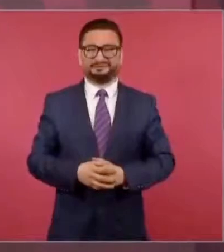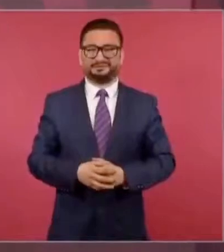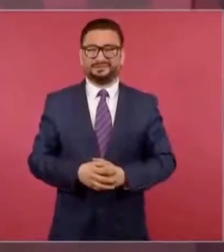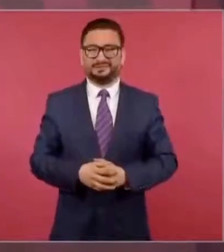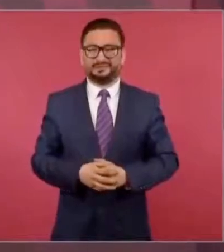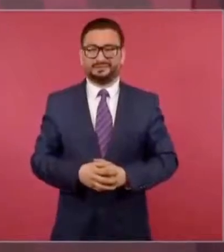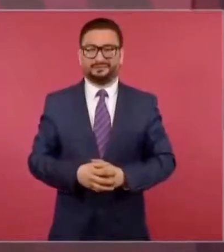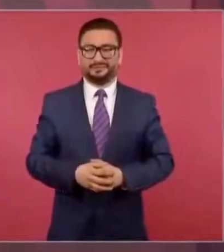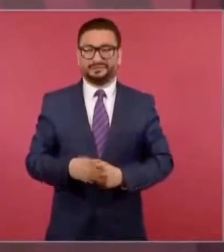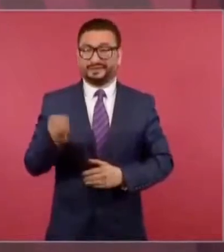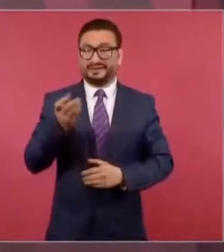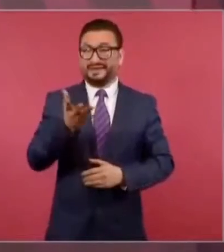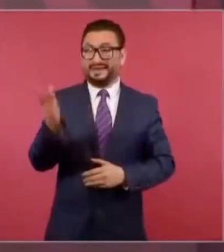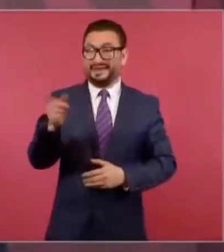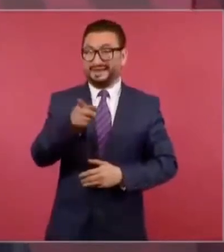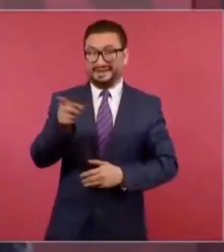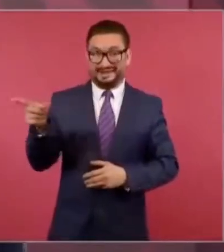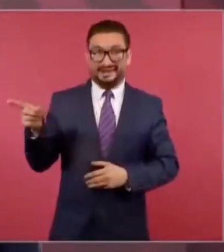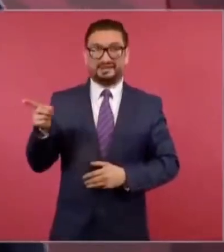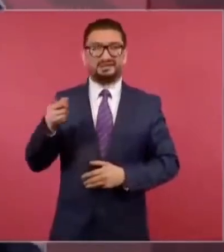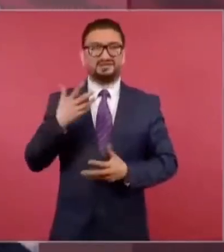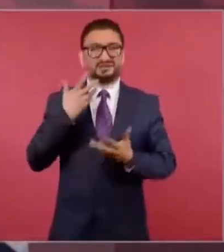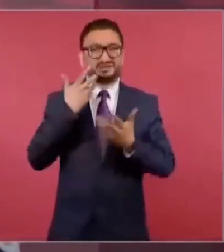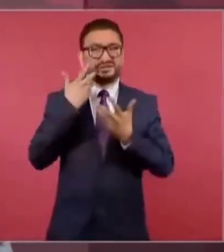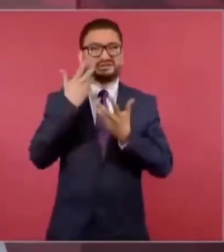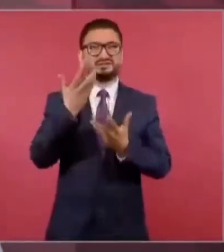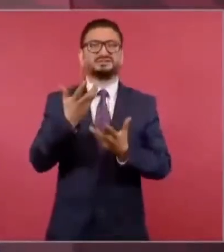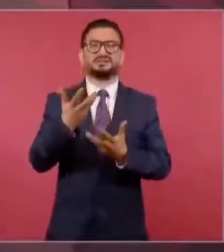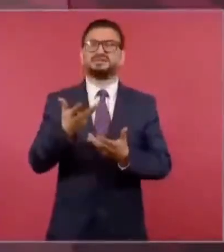ellos están buscando